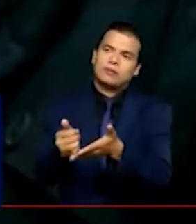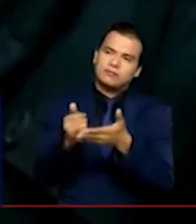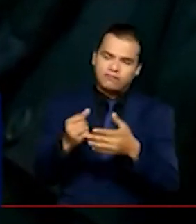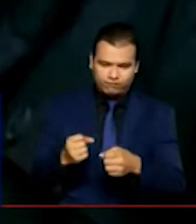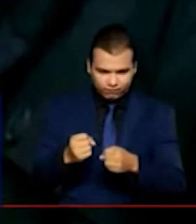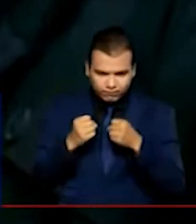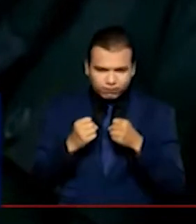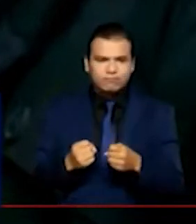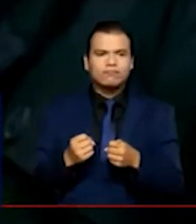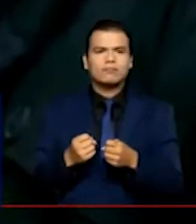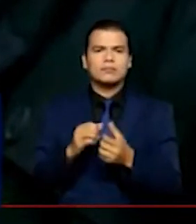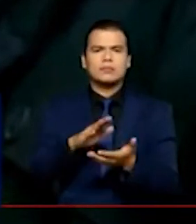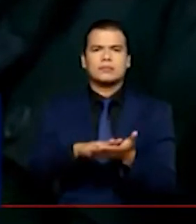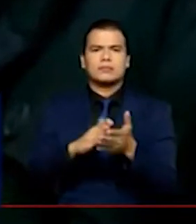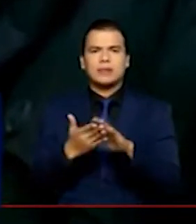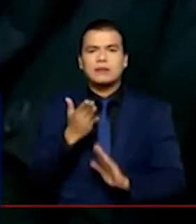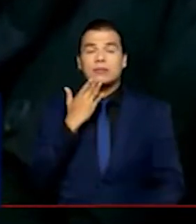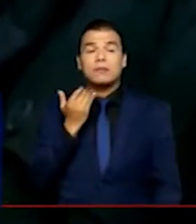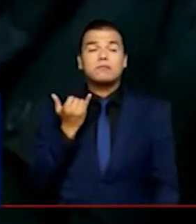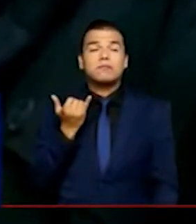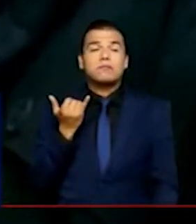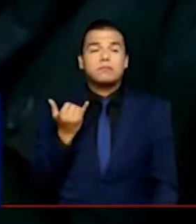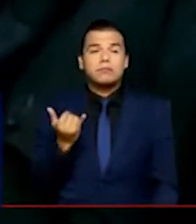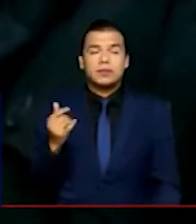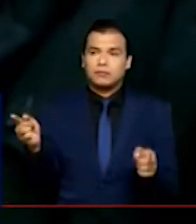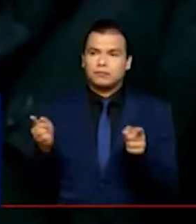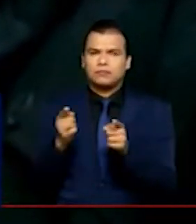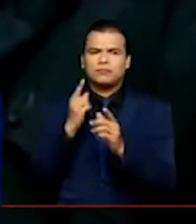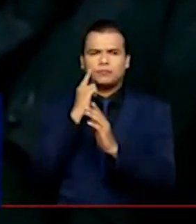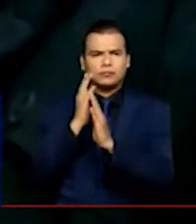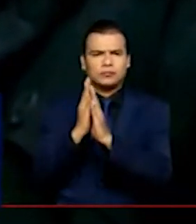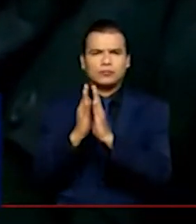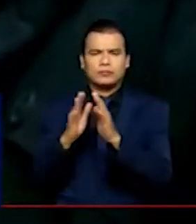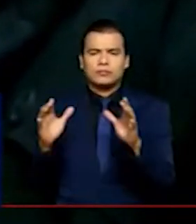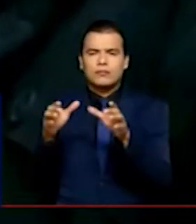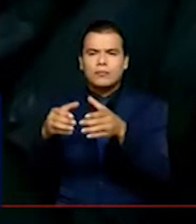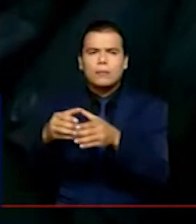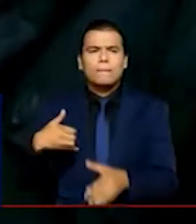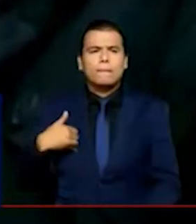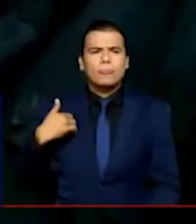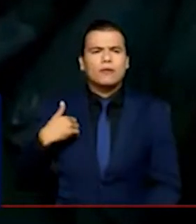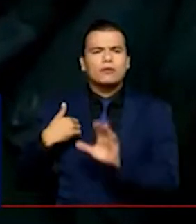apoyo para el proceso de paz de Colombia. Un pequeño mensaje a las juventudes colombianas.